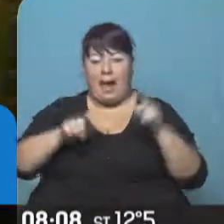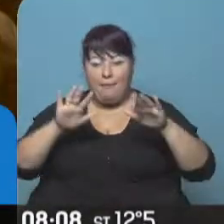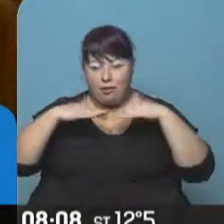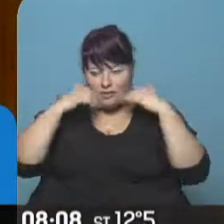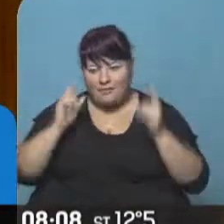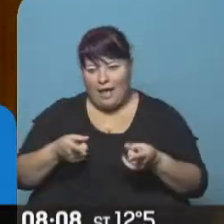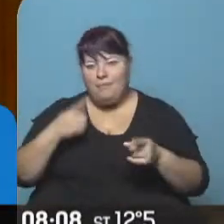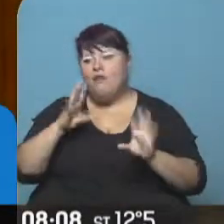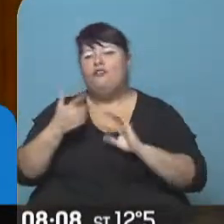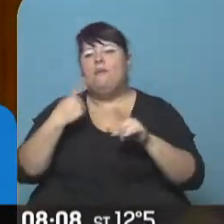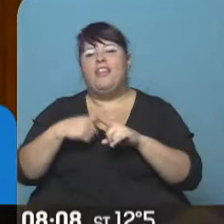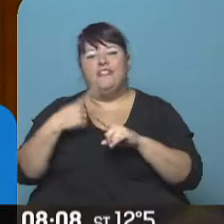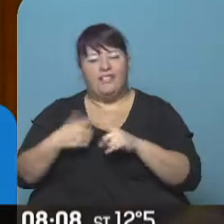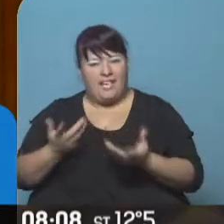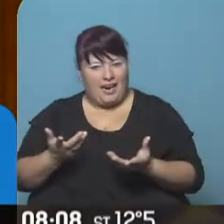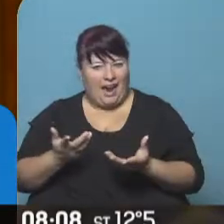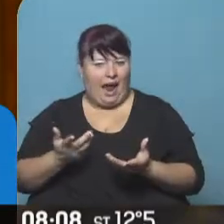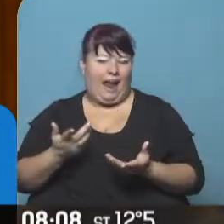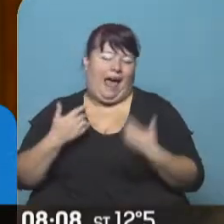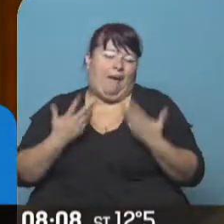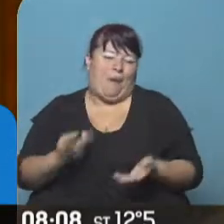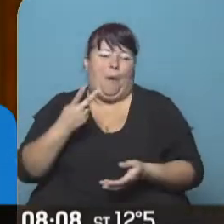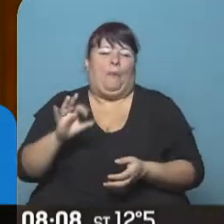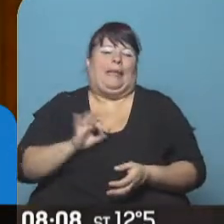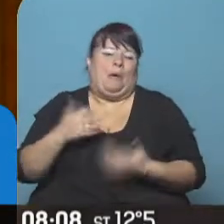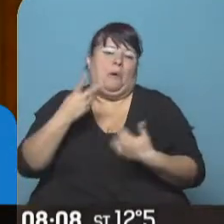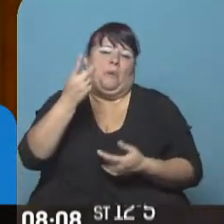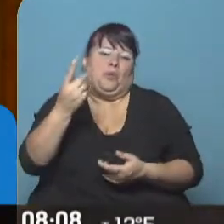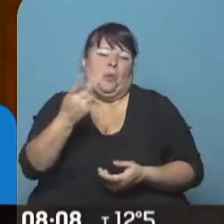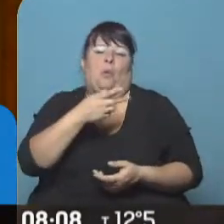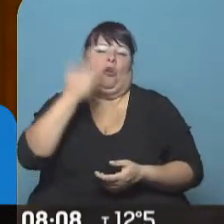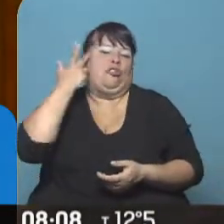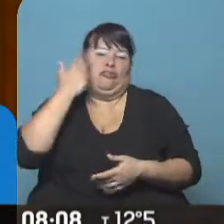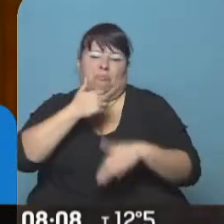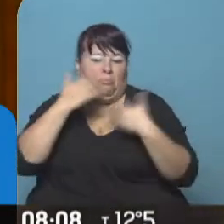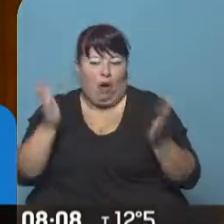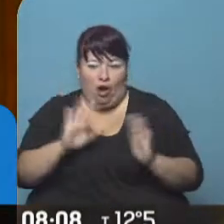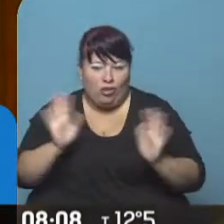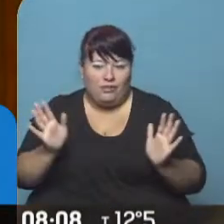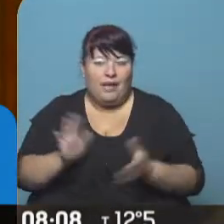eso de celebrar. Que es una excusa, 20 años, podrían ser 21, 28, no importa, pero